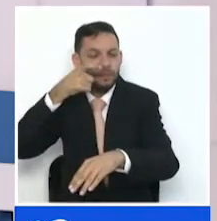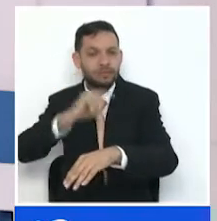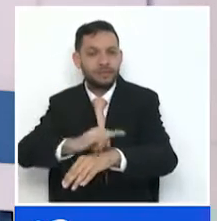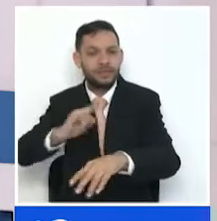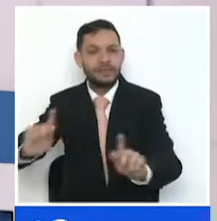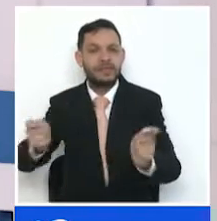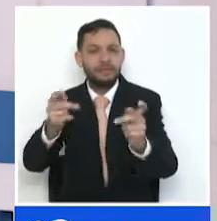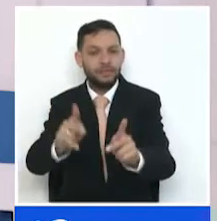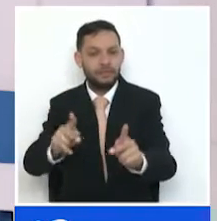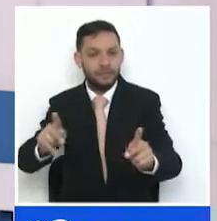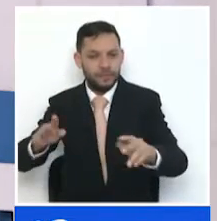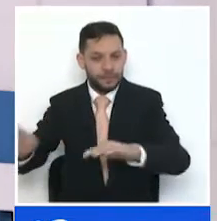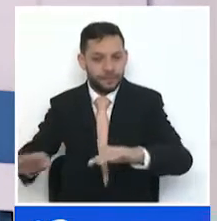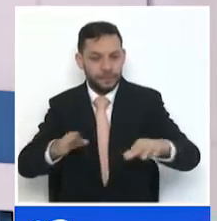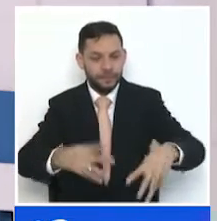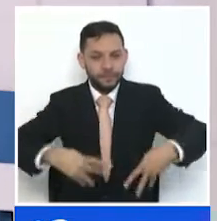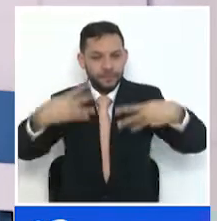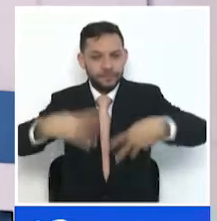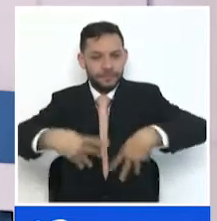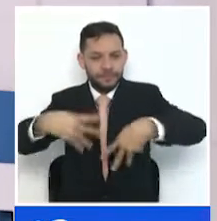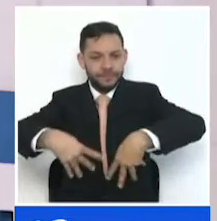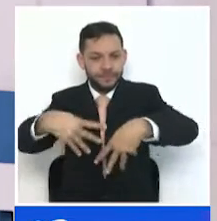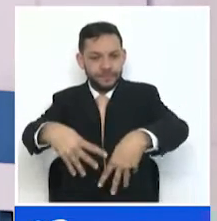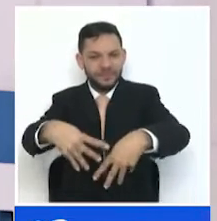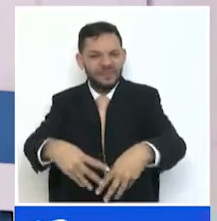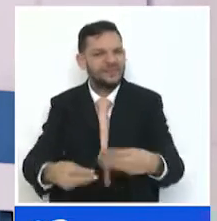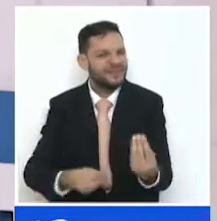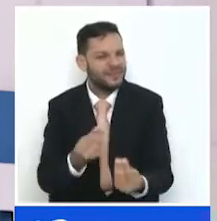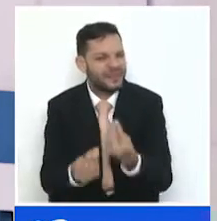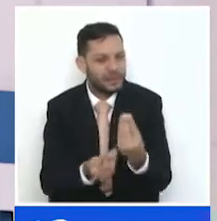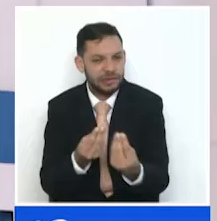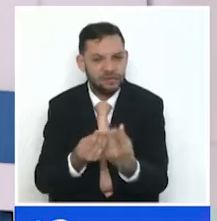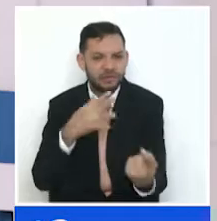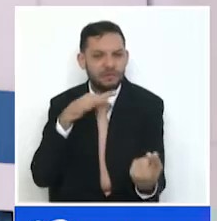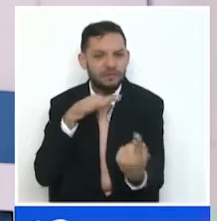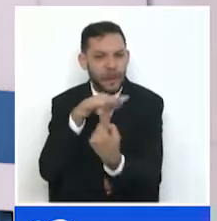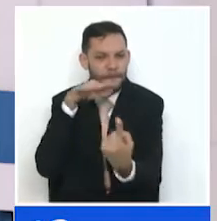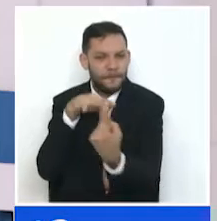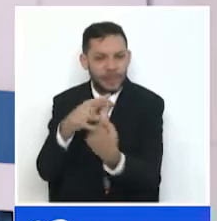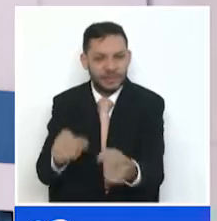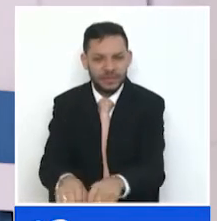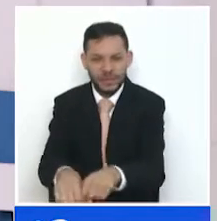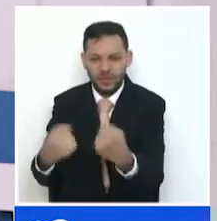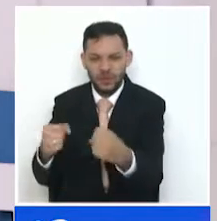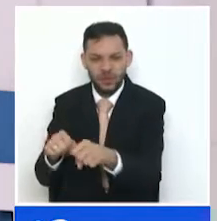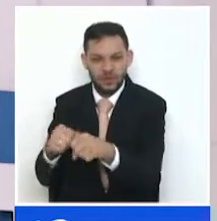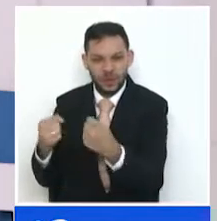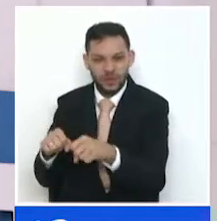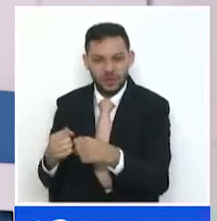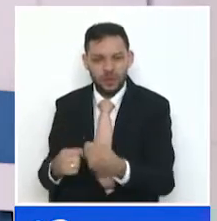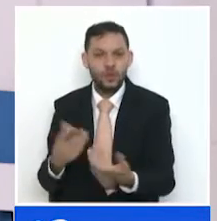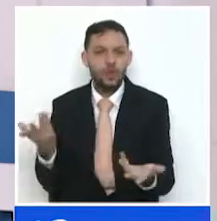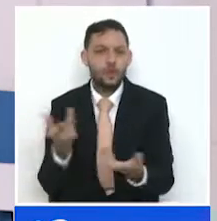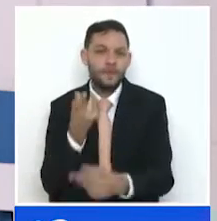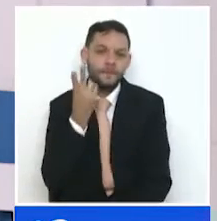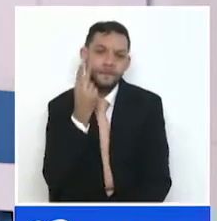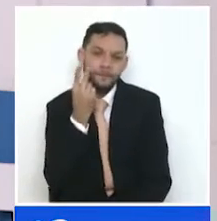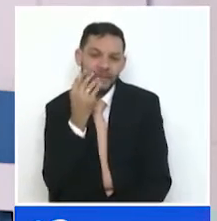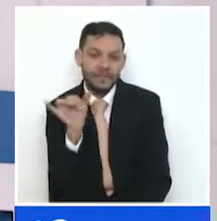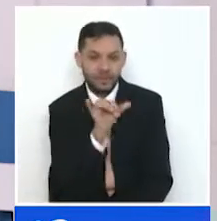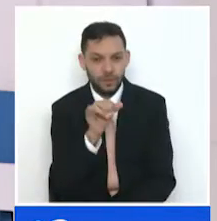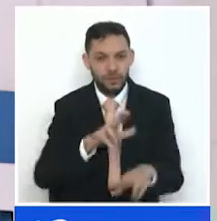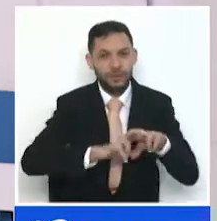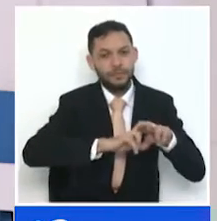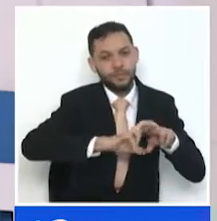Las jornadas de protesta en el eje cafetero se han visto opacadas por los desmanes y el vandalismo que se ha generado en Pereira y la ciudad de Manizales, debido a que